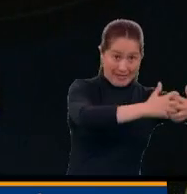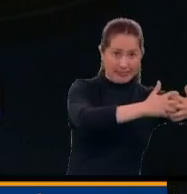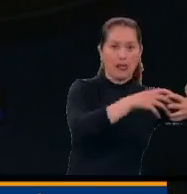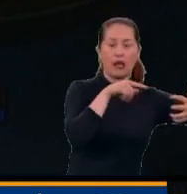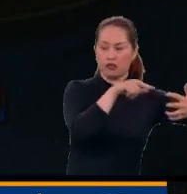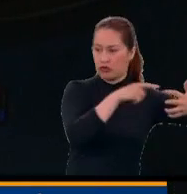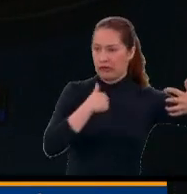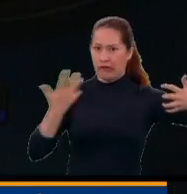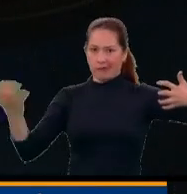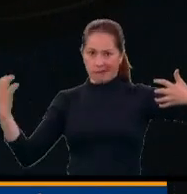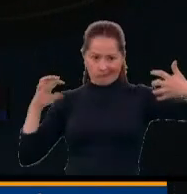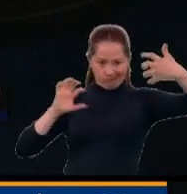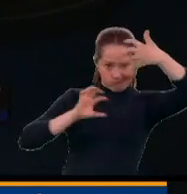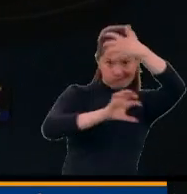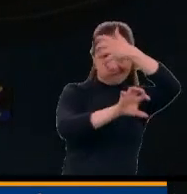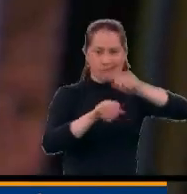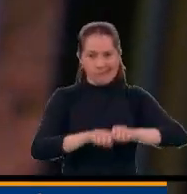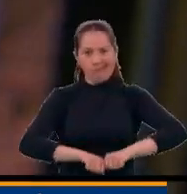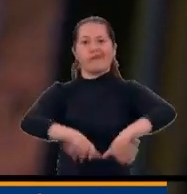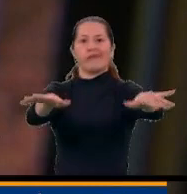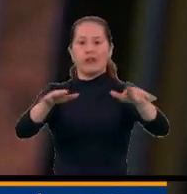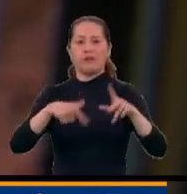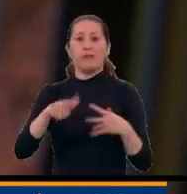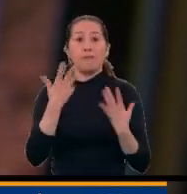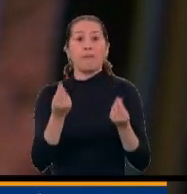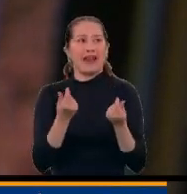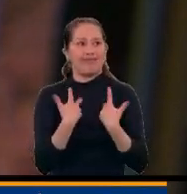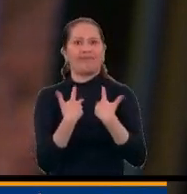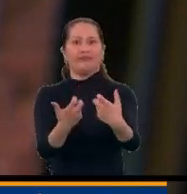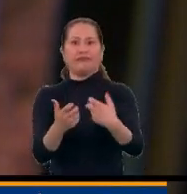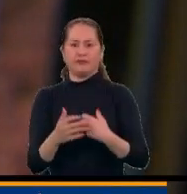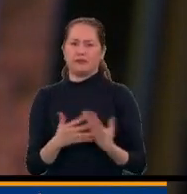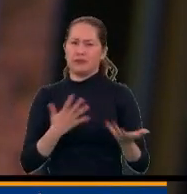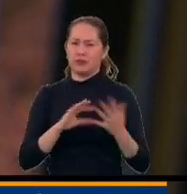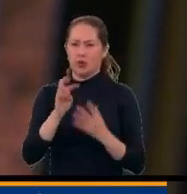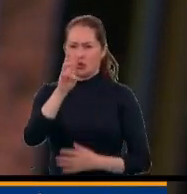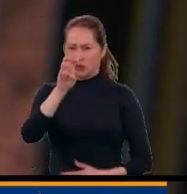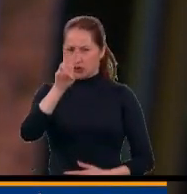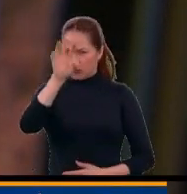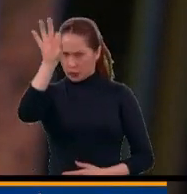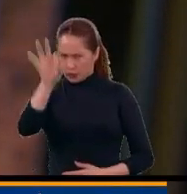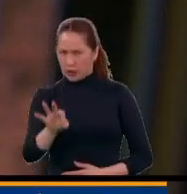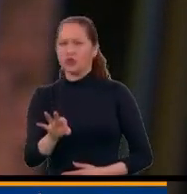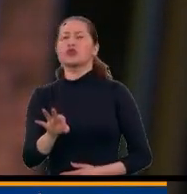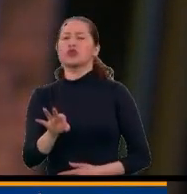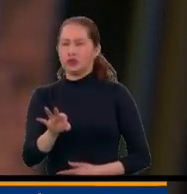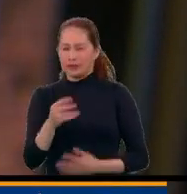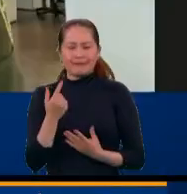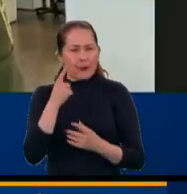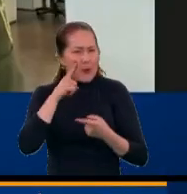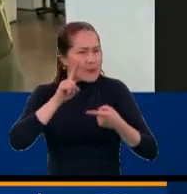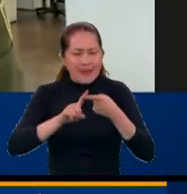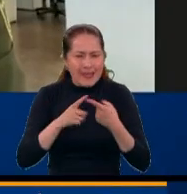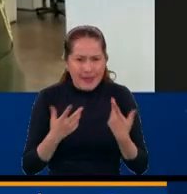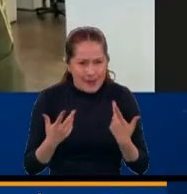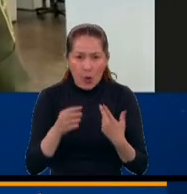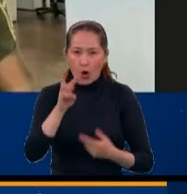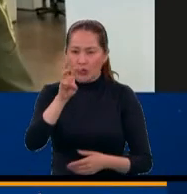estafas masivas. Se dice que el 82% de estos intentos y de estos ataques dirigidos están con fines